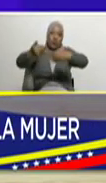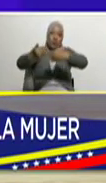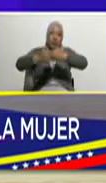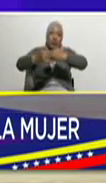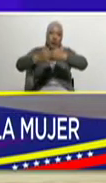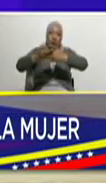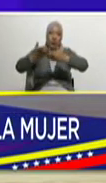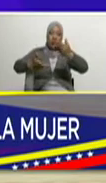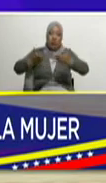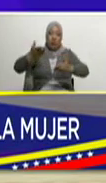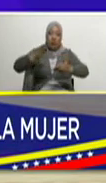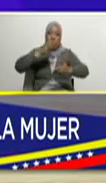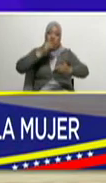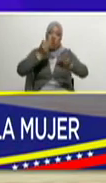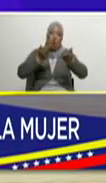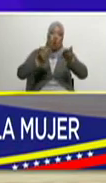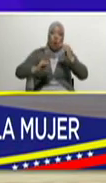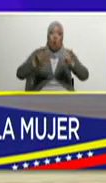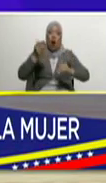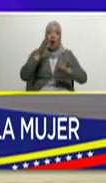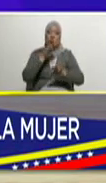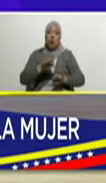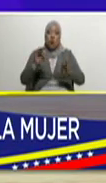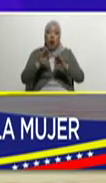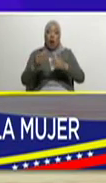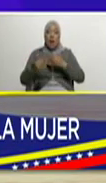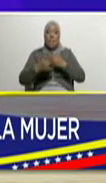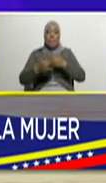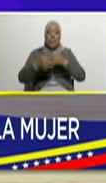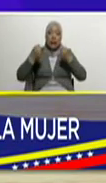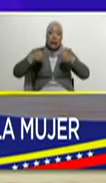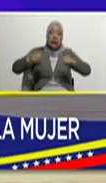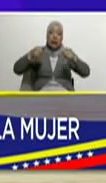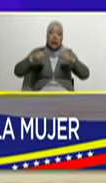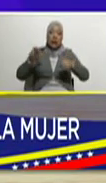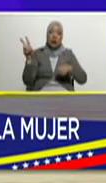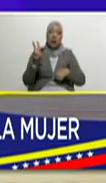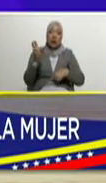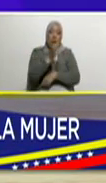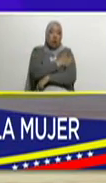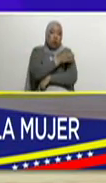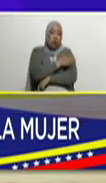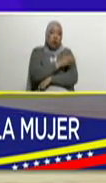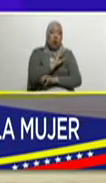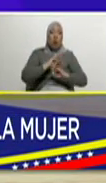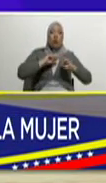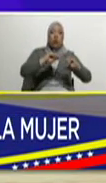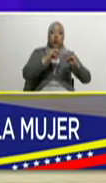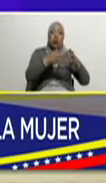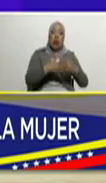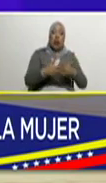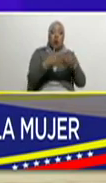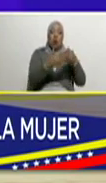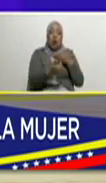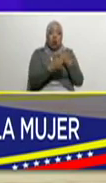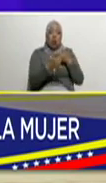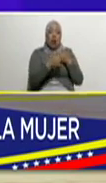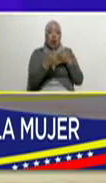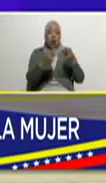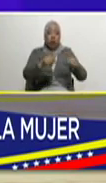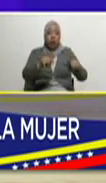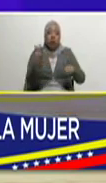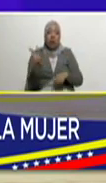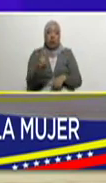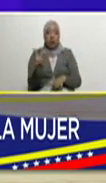inmorales, ilegales que se aplicaron a Venezuela a petición de la ultraderecha, esta fascista que